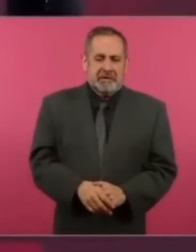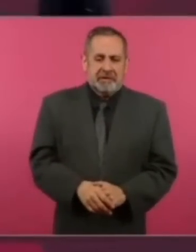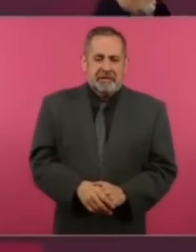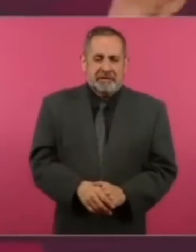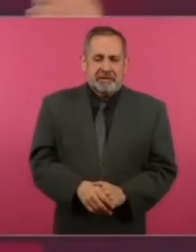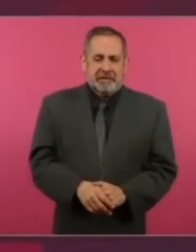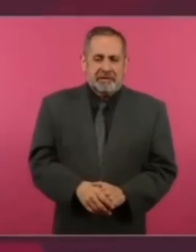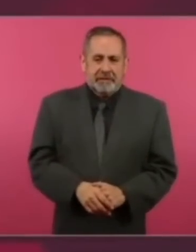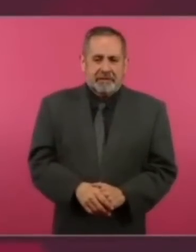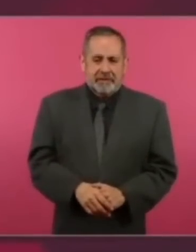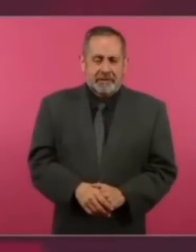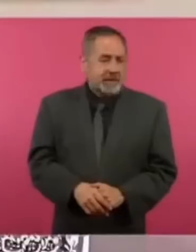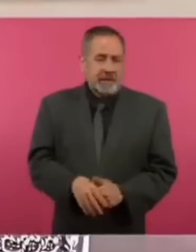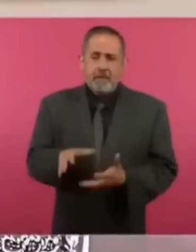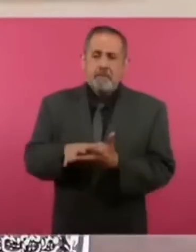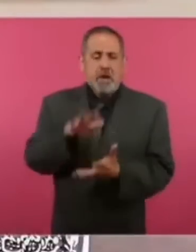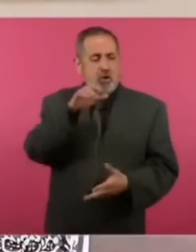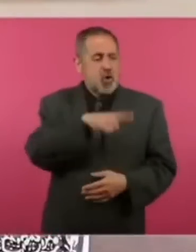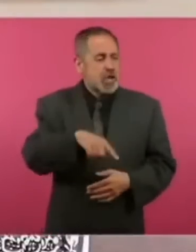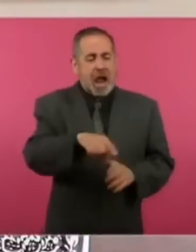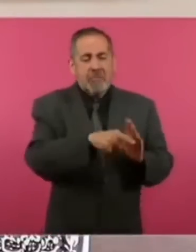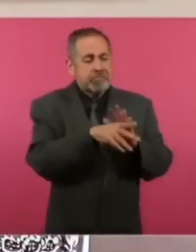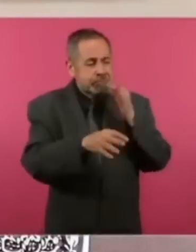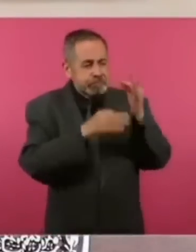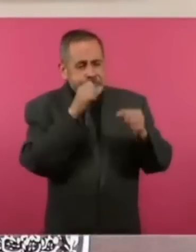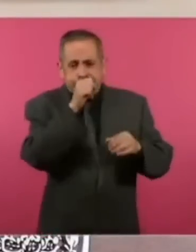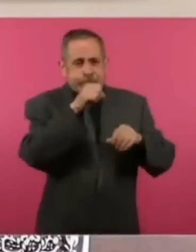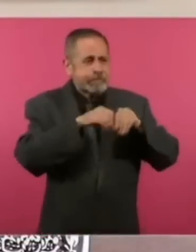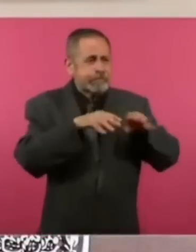Y así la mayoría de los medios.